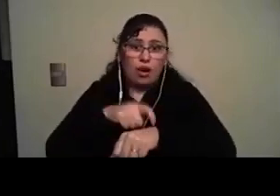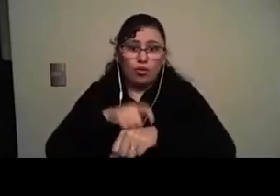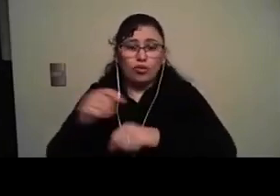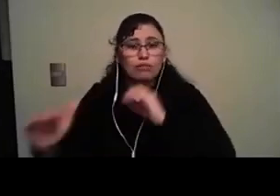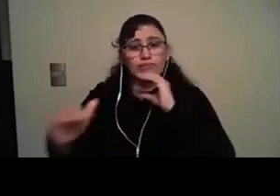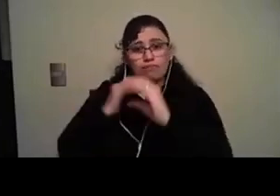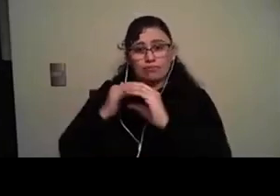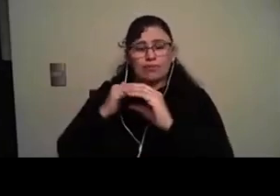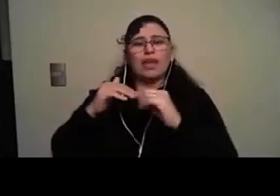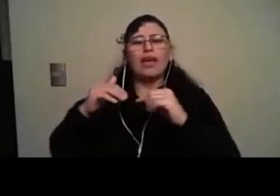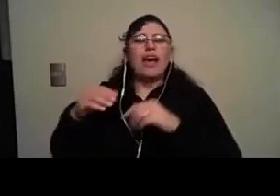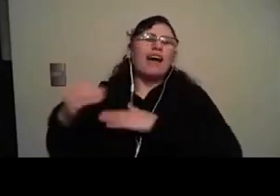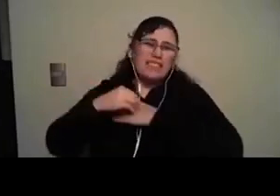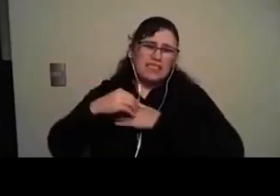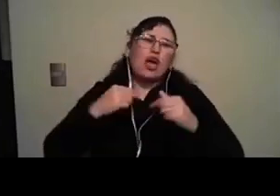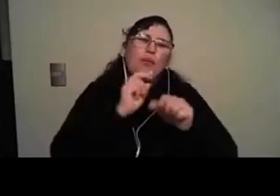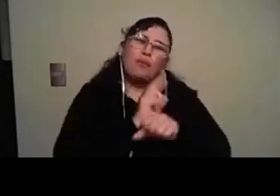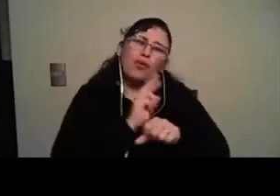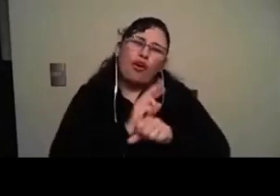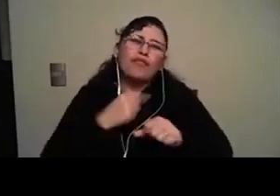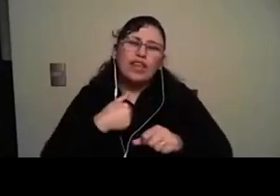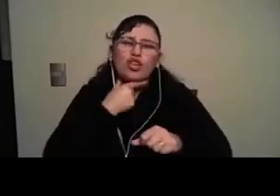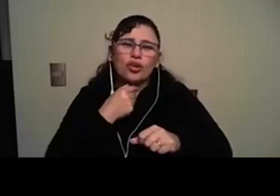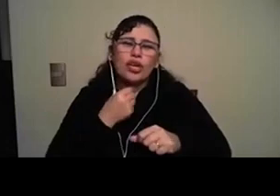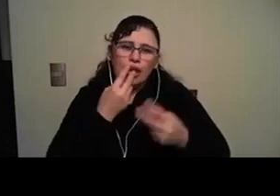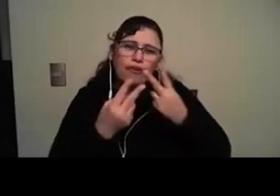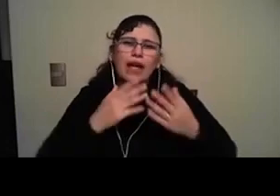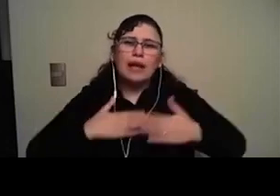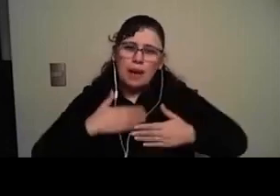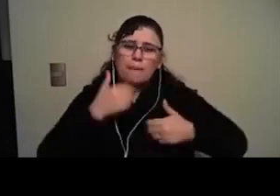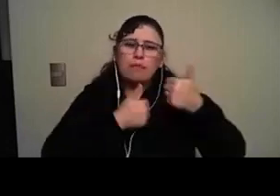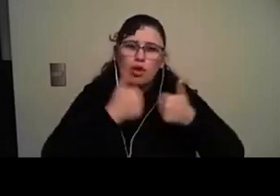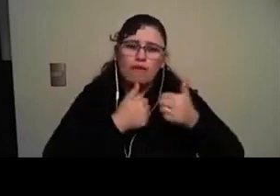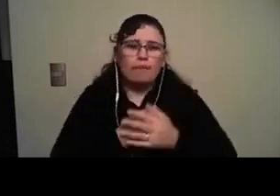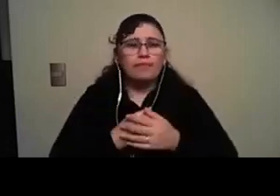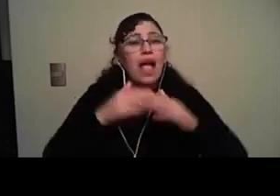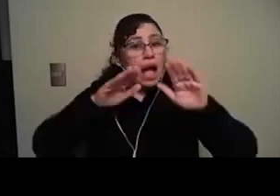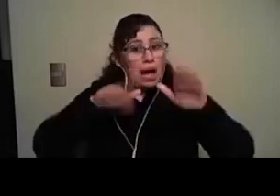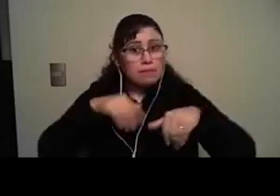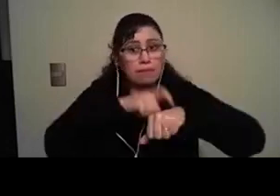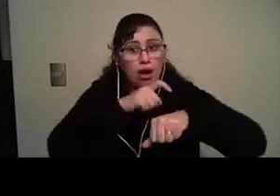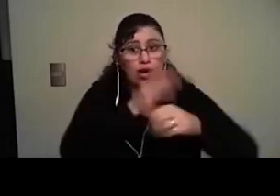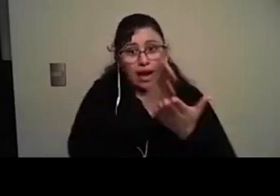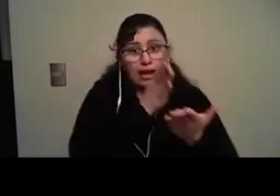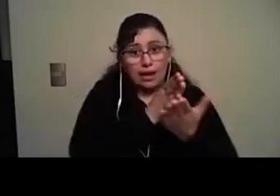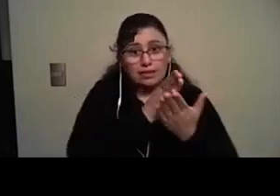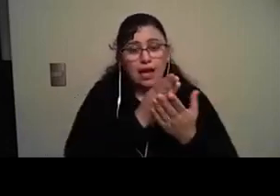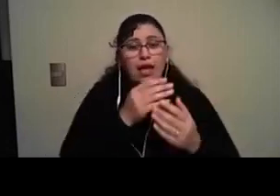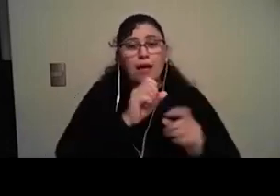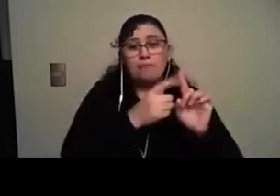después se lo reenvío para que las podamos conectarnos mañana en este horario de clase a revisar la evaluación propiamente